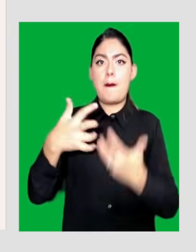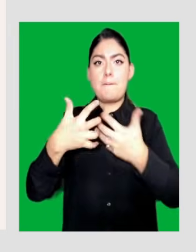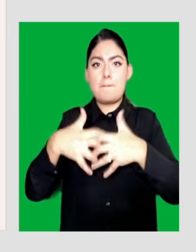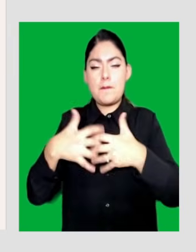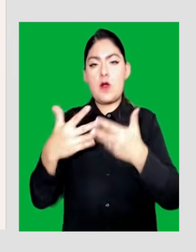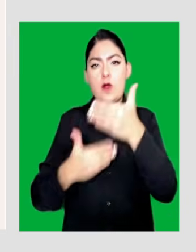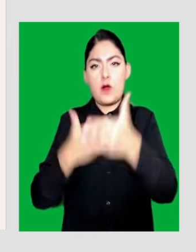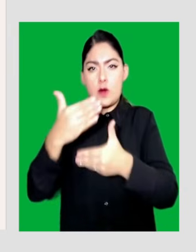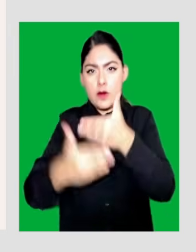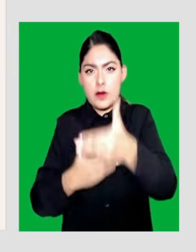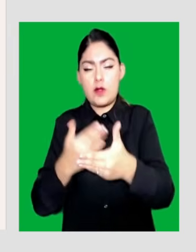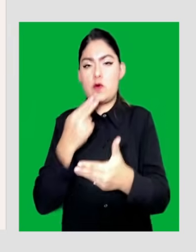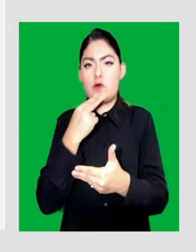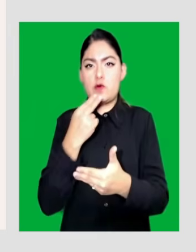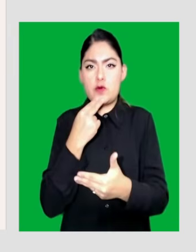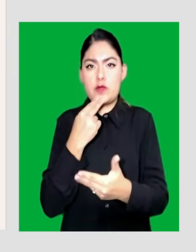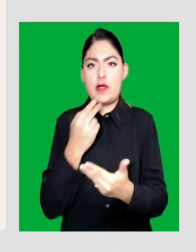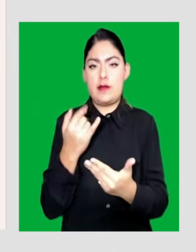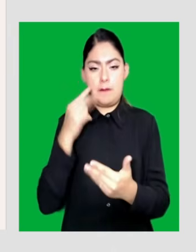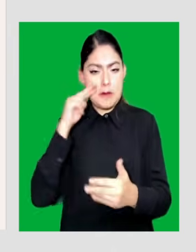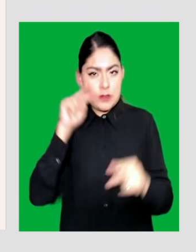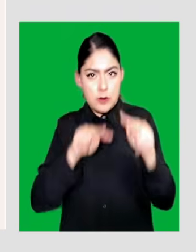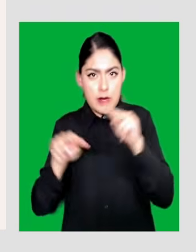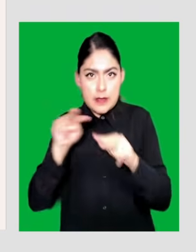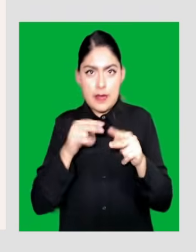los acompañaré a lo largo de este curso.